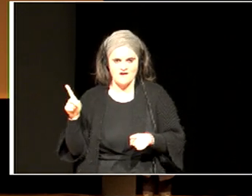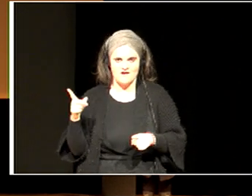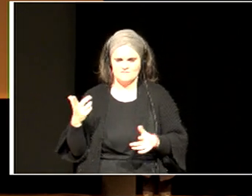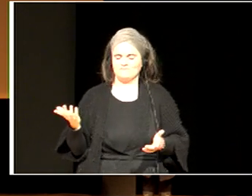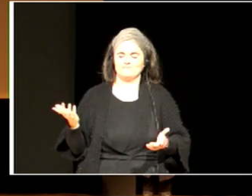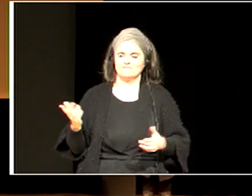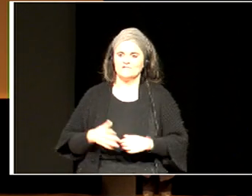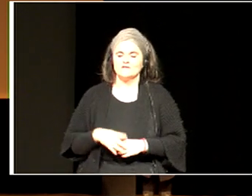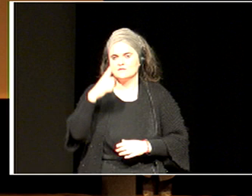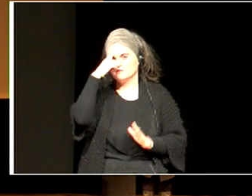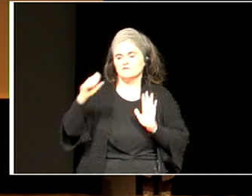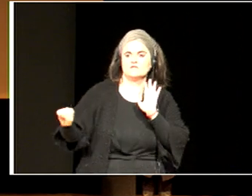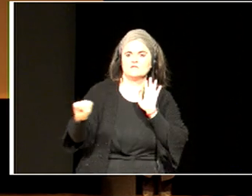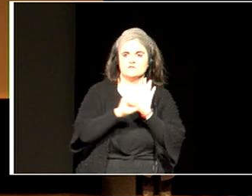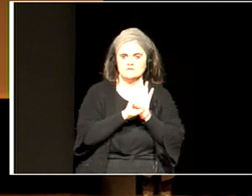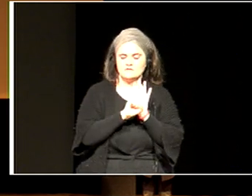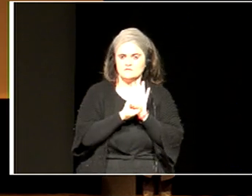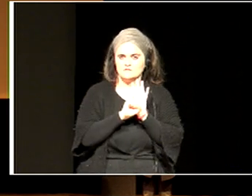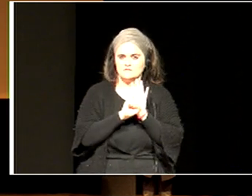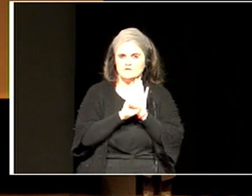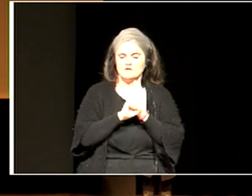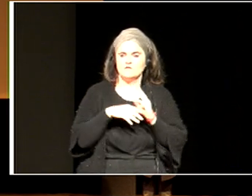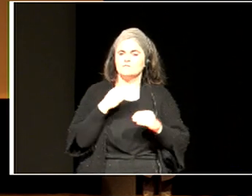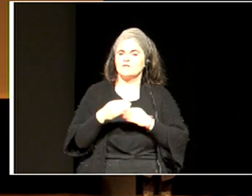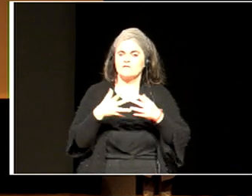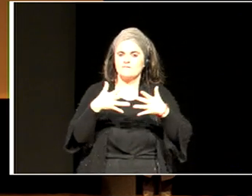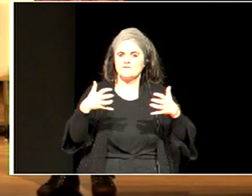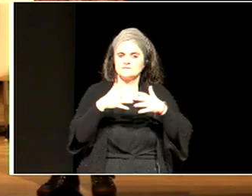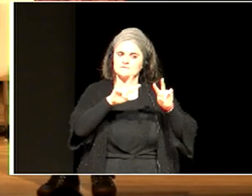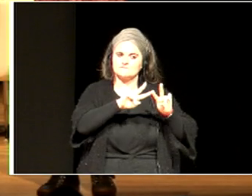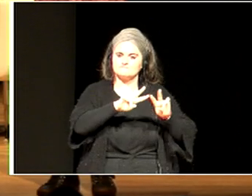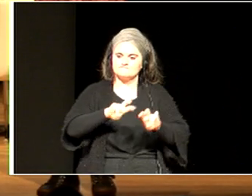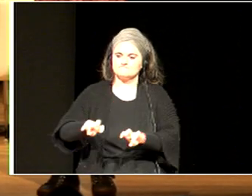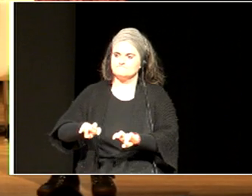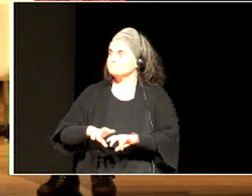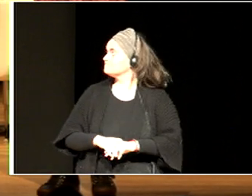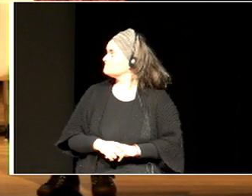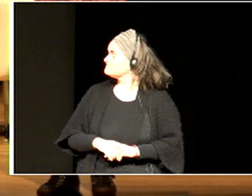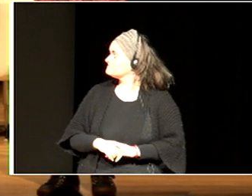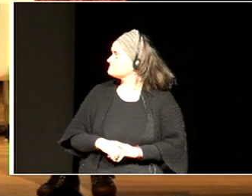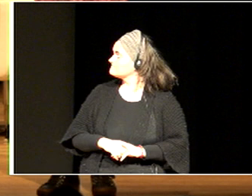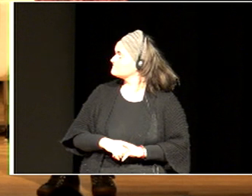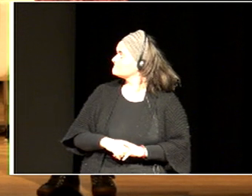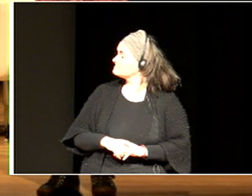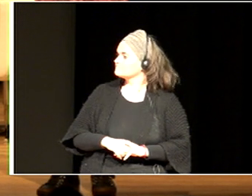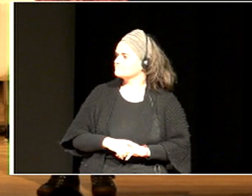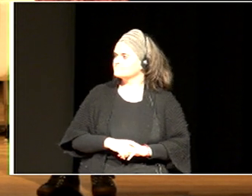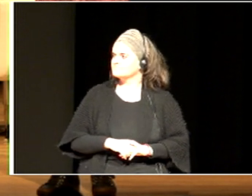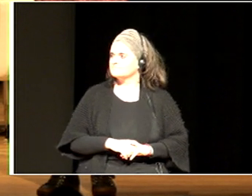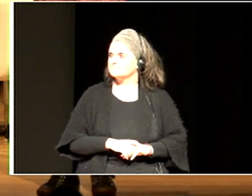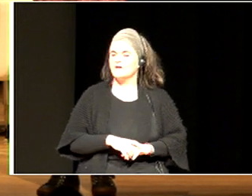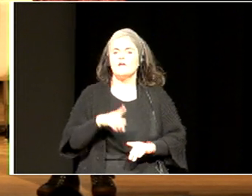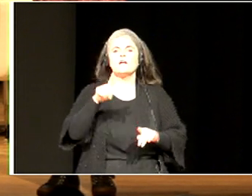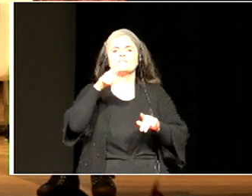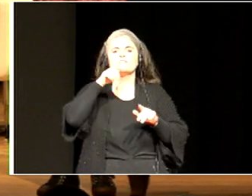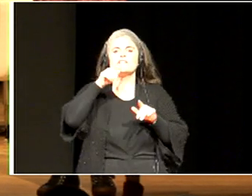vamos a hacer sintaxis esa cosa tan bonita tango hacemos la gente de lengua de trato hay alguien de